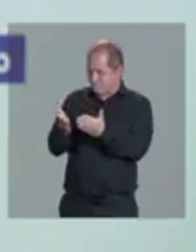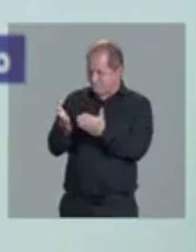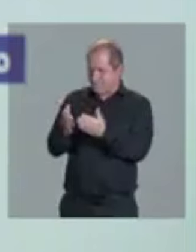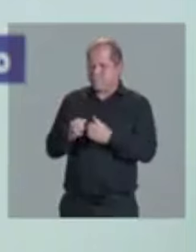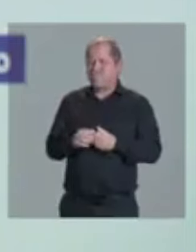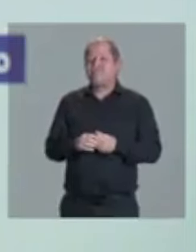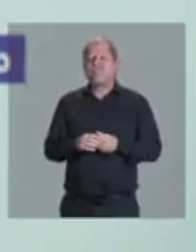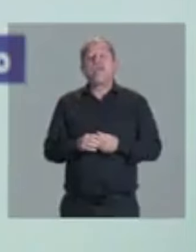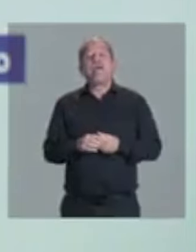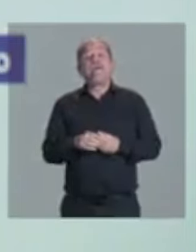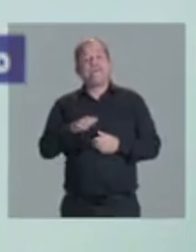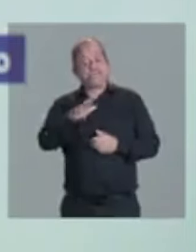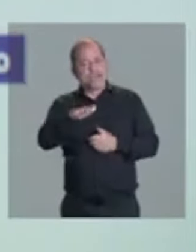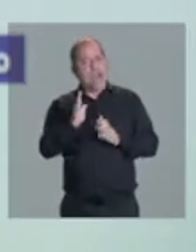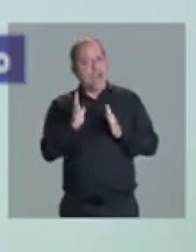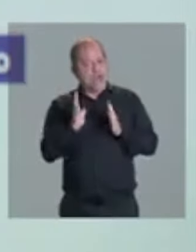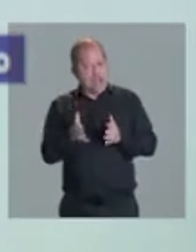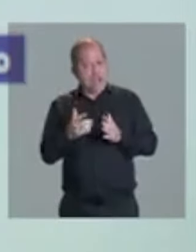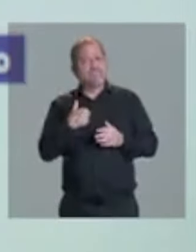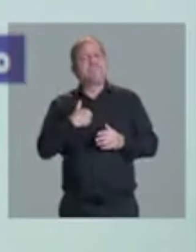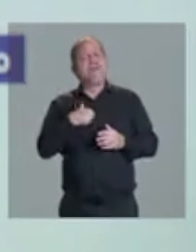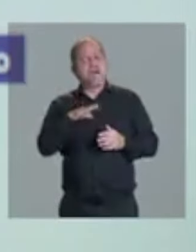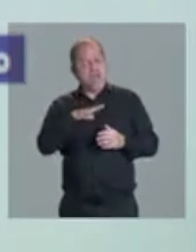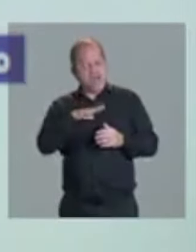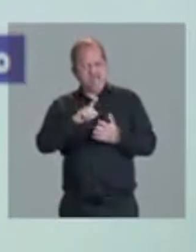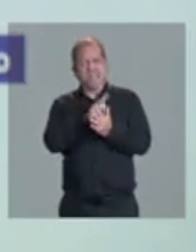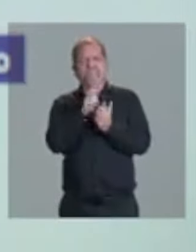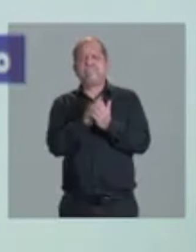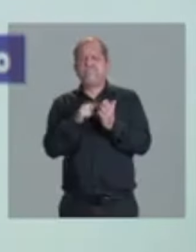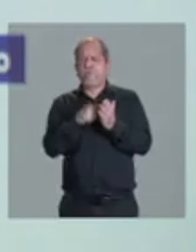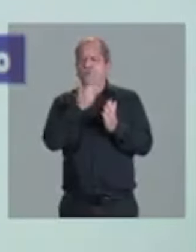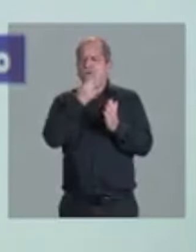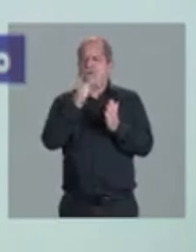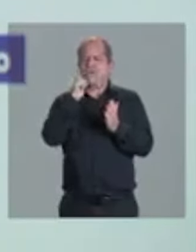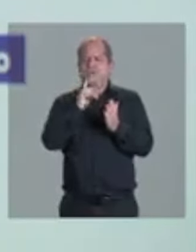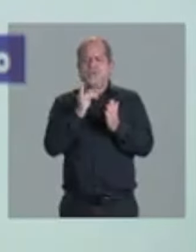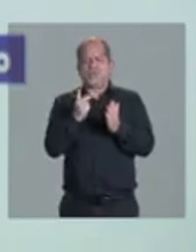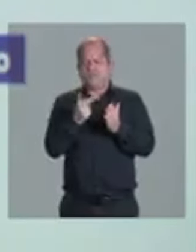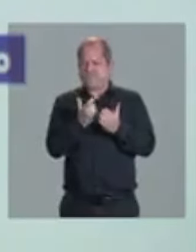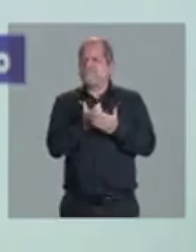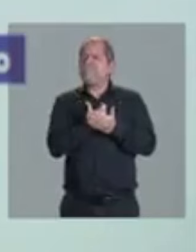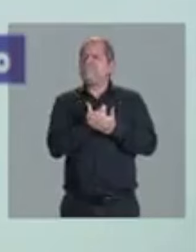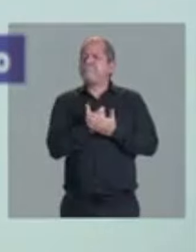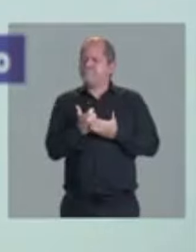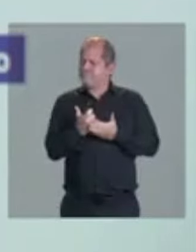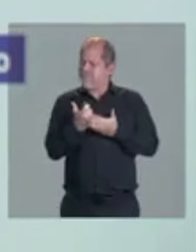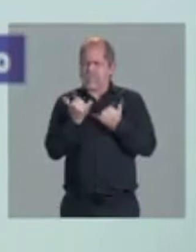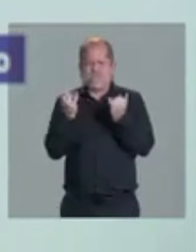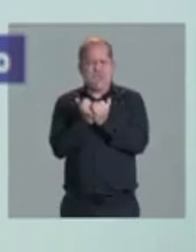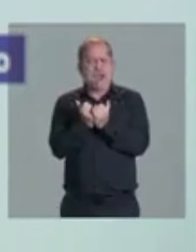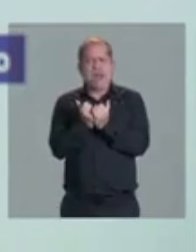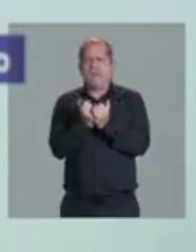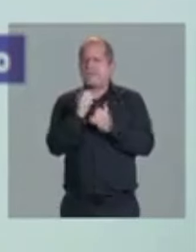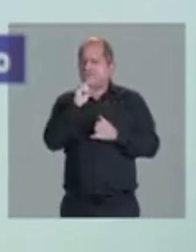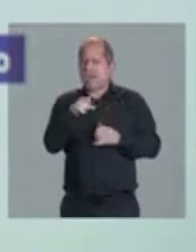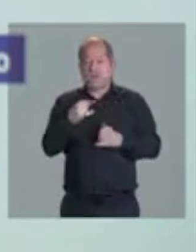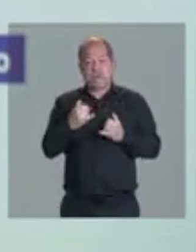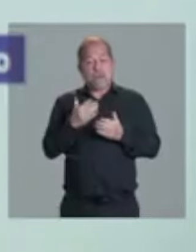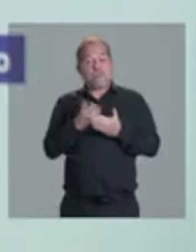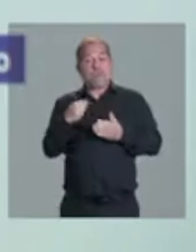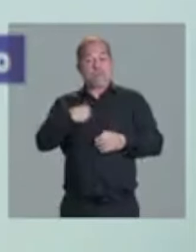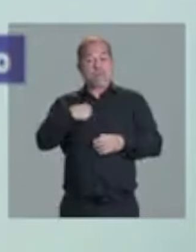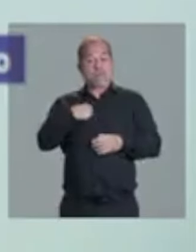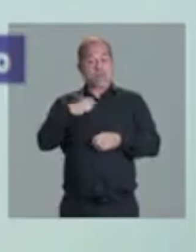poder. Es cosa de ver lo que pasó el día del debate, la forma en que se expresa Xochitl Gálvez, la